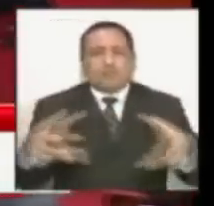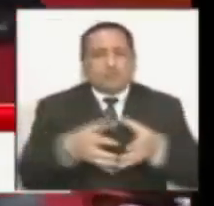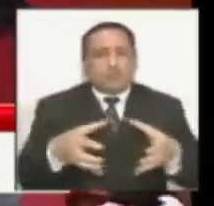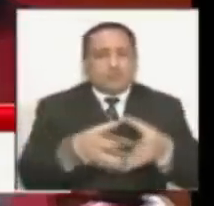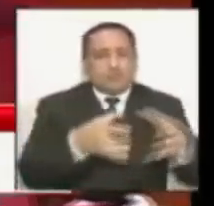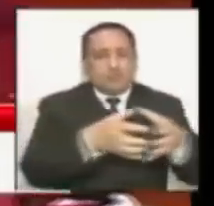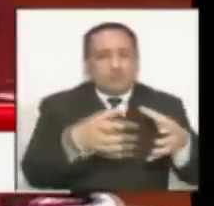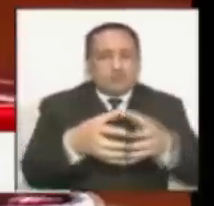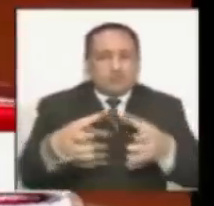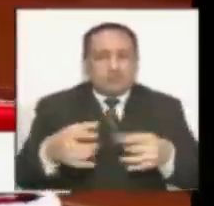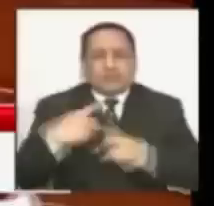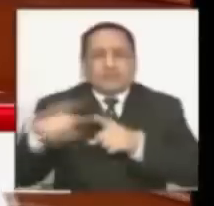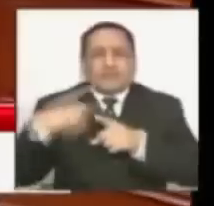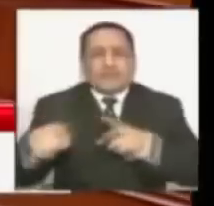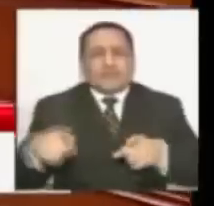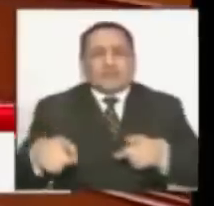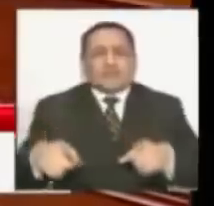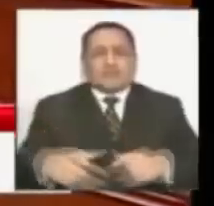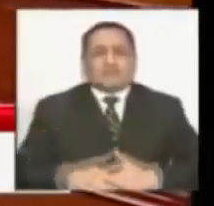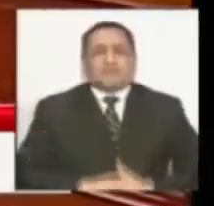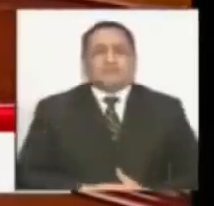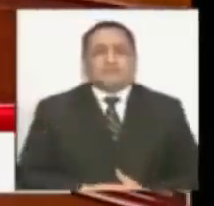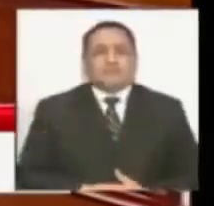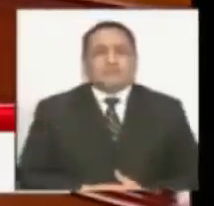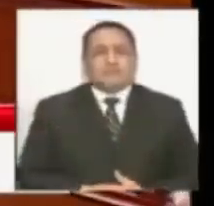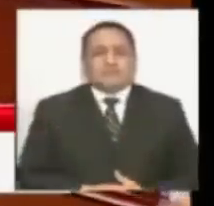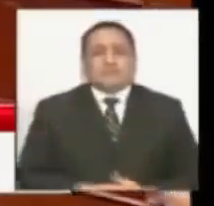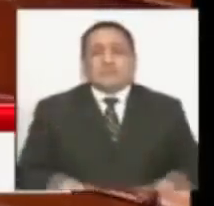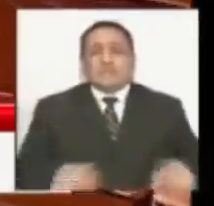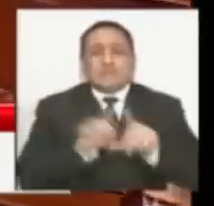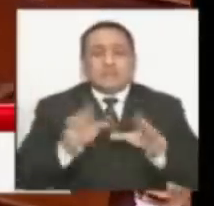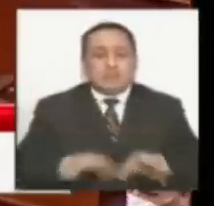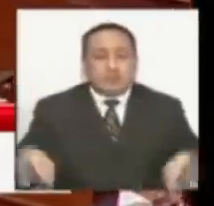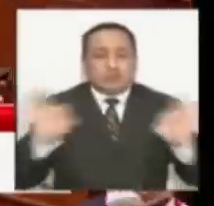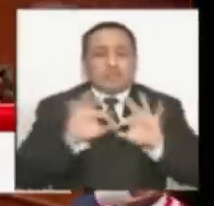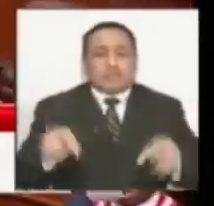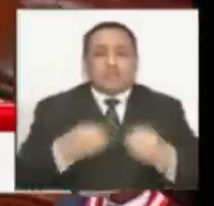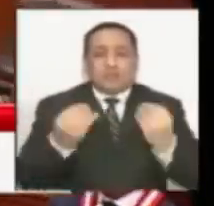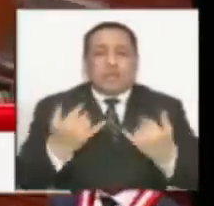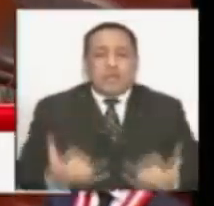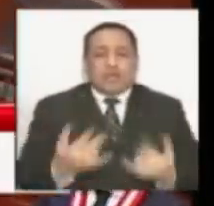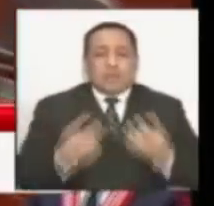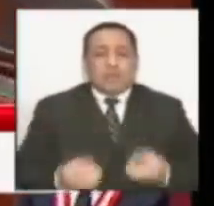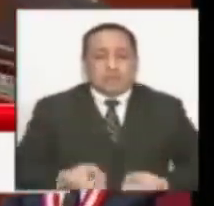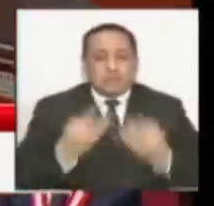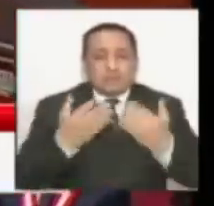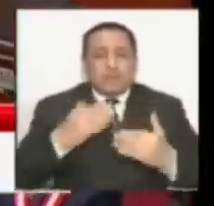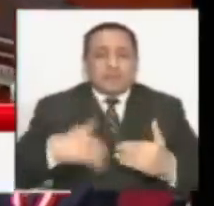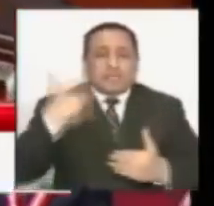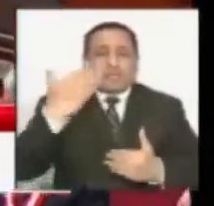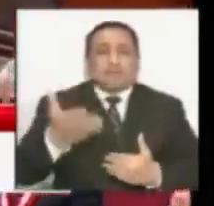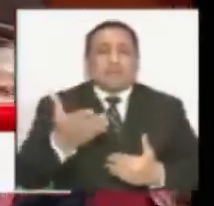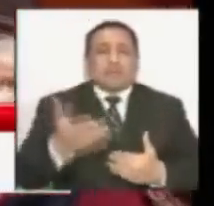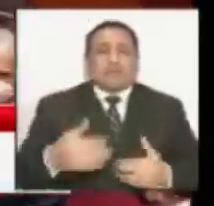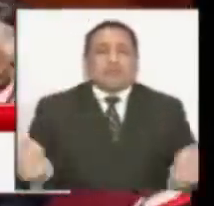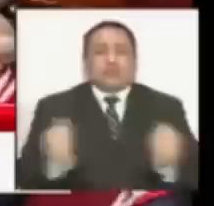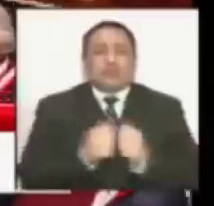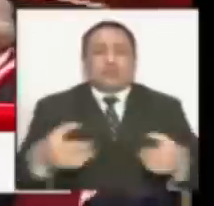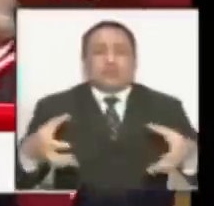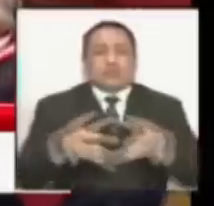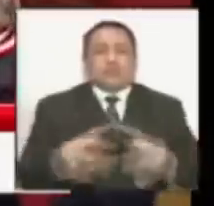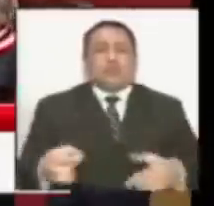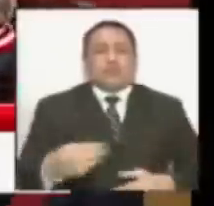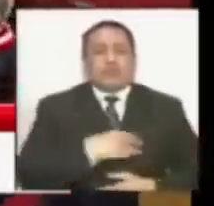comunicaba al resto de miembros del Congreso, no solamente a los que estaban presentes, sino también a los que estaban